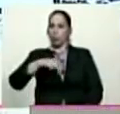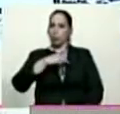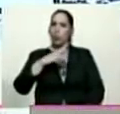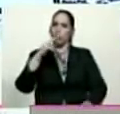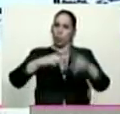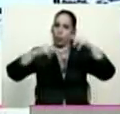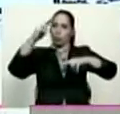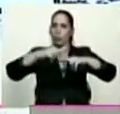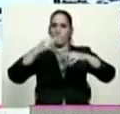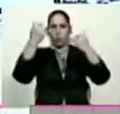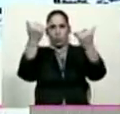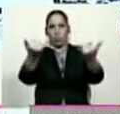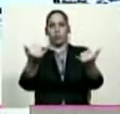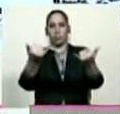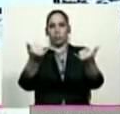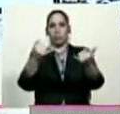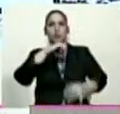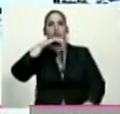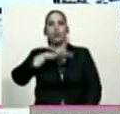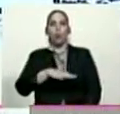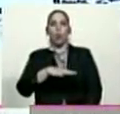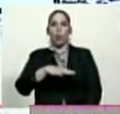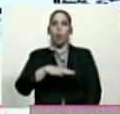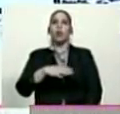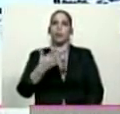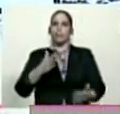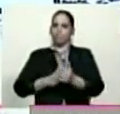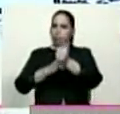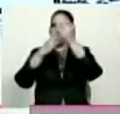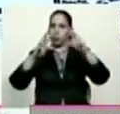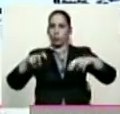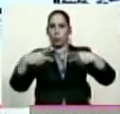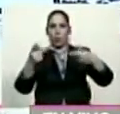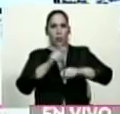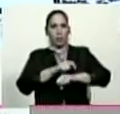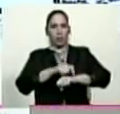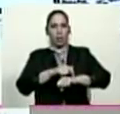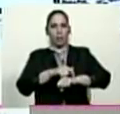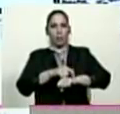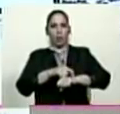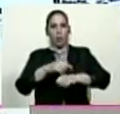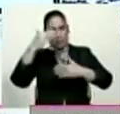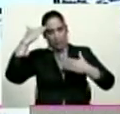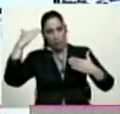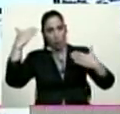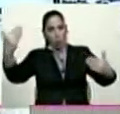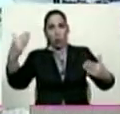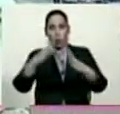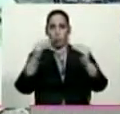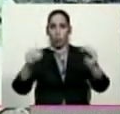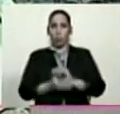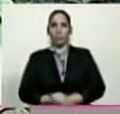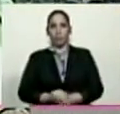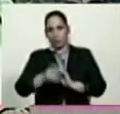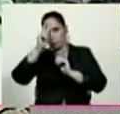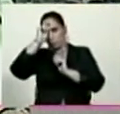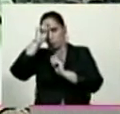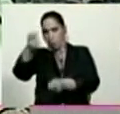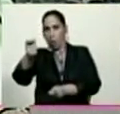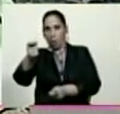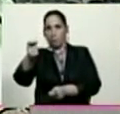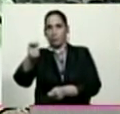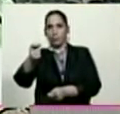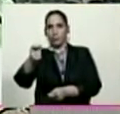que estamos construyendo, una historia heroica, una historia de nuevo tipo. Así que los saludo, los reconozco